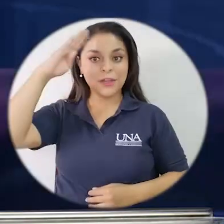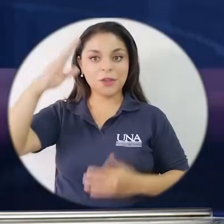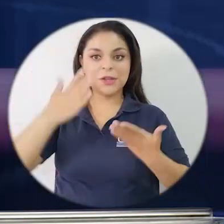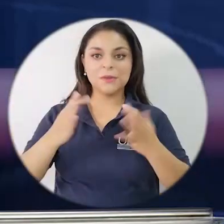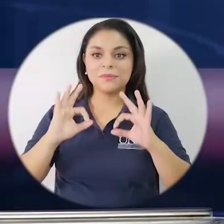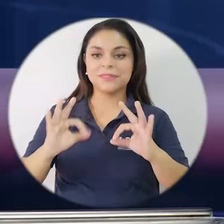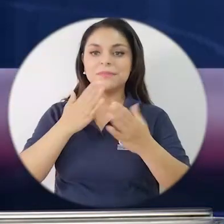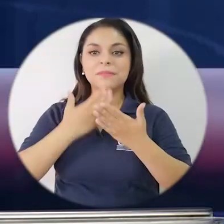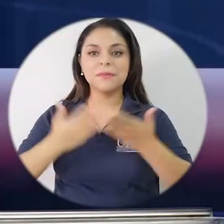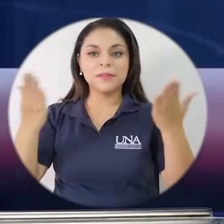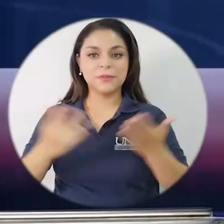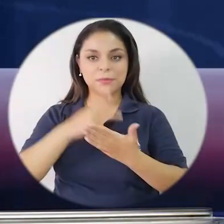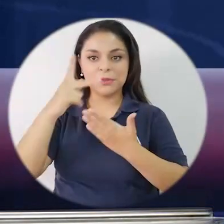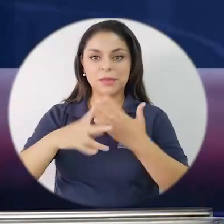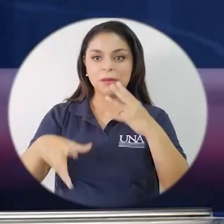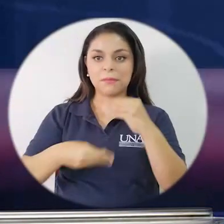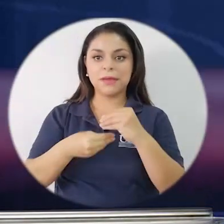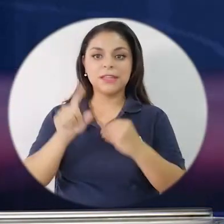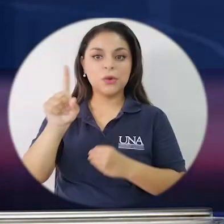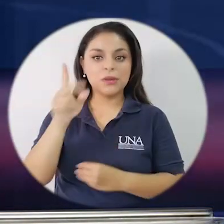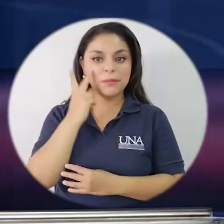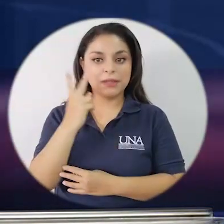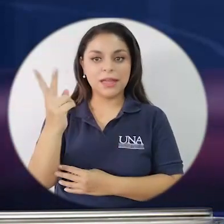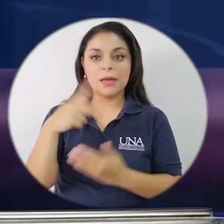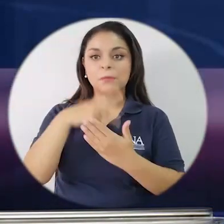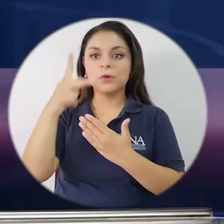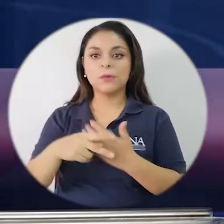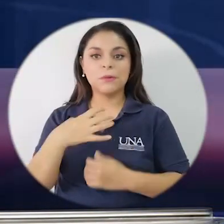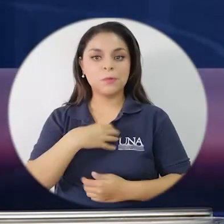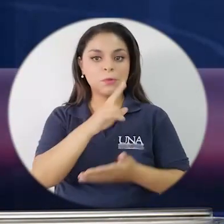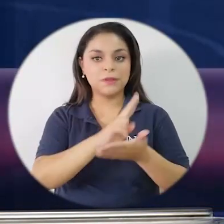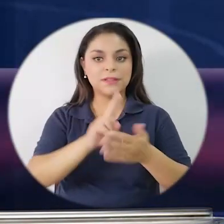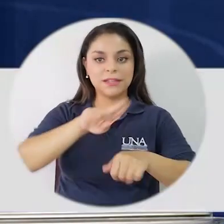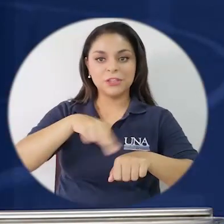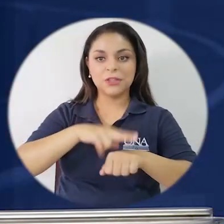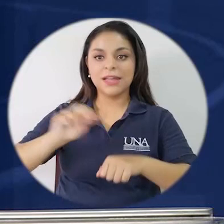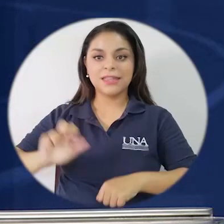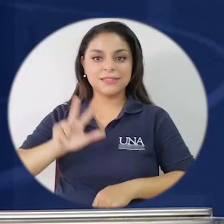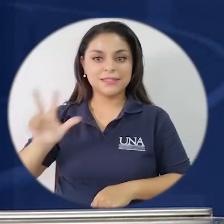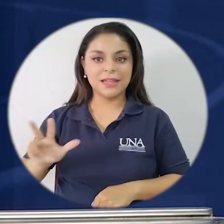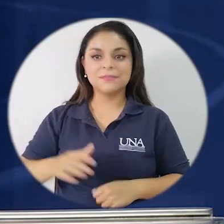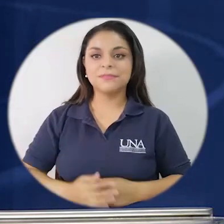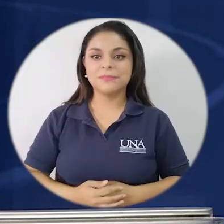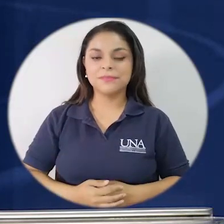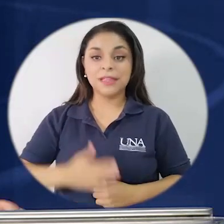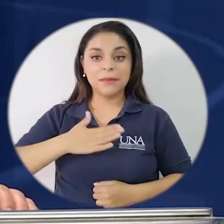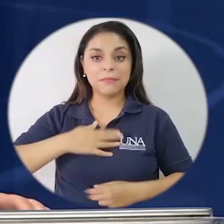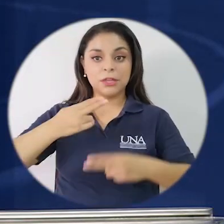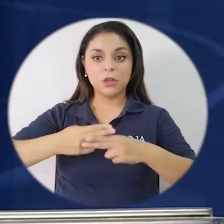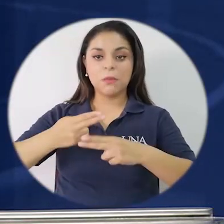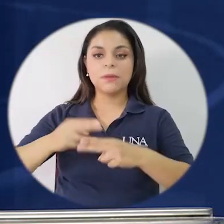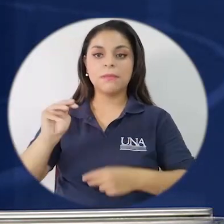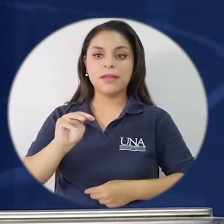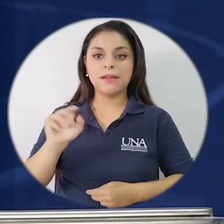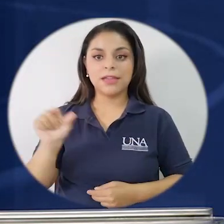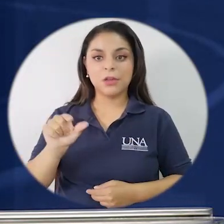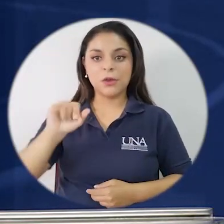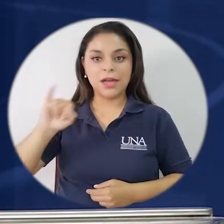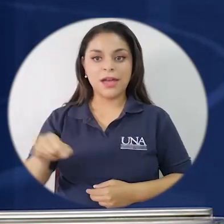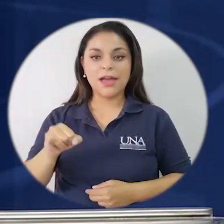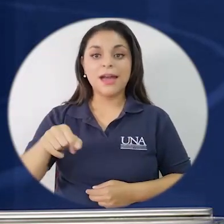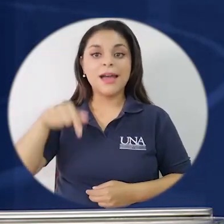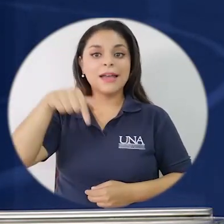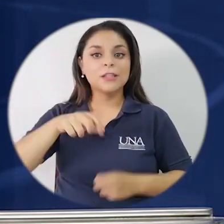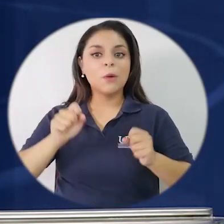Hola, ¿qué tal? Bienvenidos a una edición más de Una Mirada, el programa de la Universidad Nacional y del CINART S.A. Mi nombre es Maribel